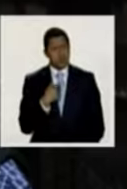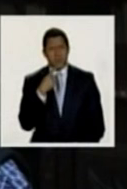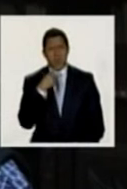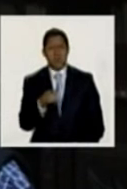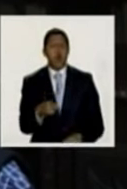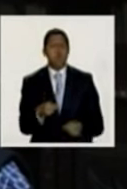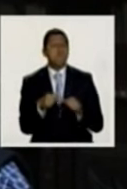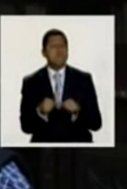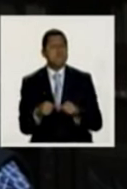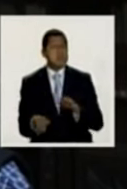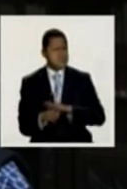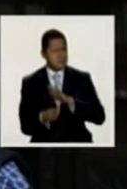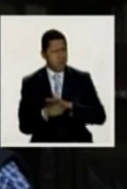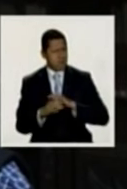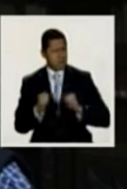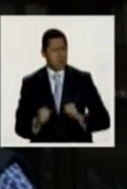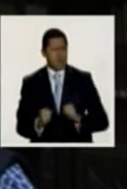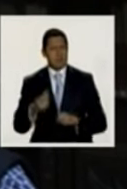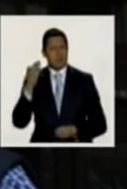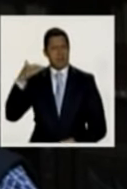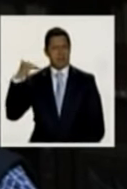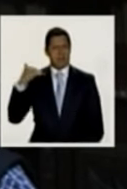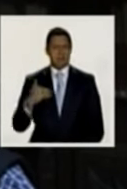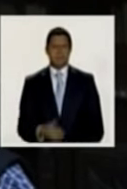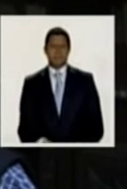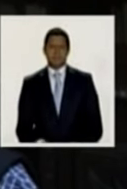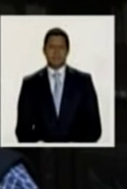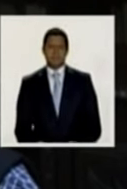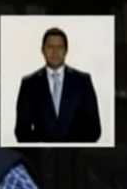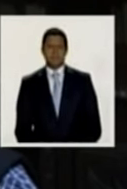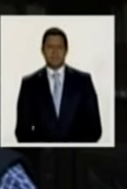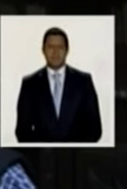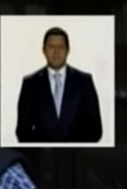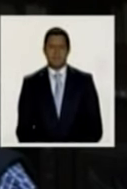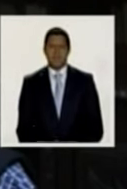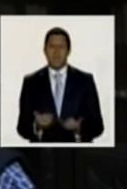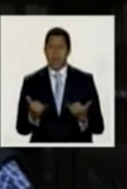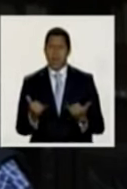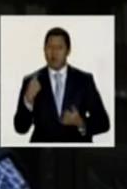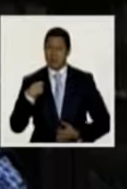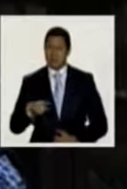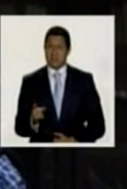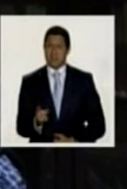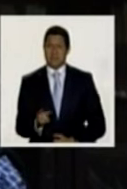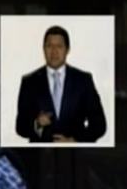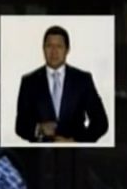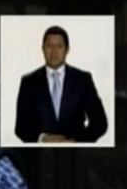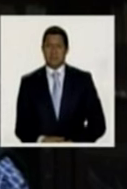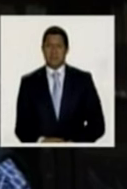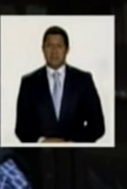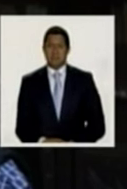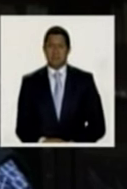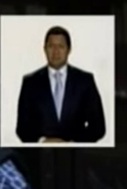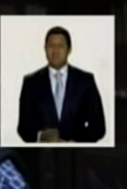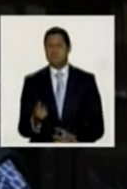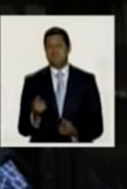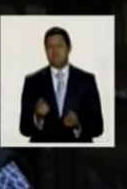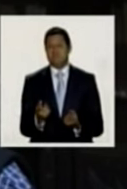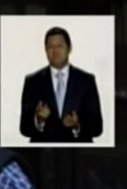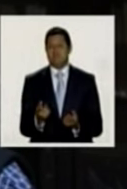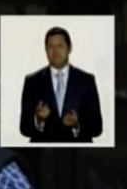Doña Bárbara hoy es más bárbara que en la época de Doña Bárbara, porque ahora tiene